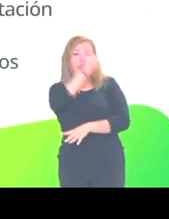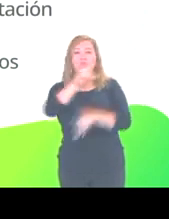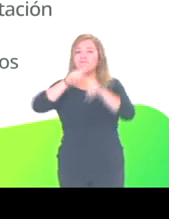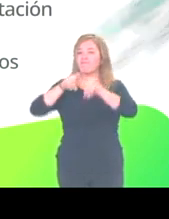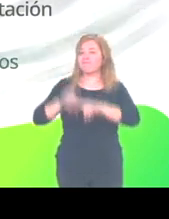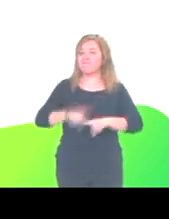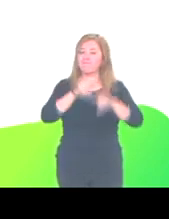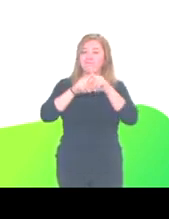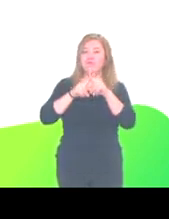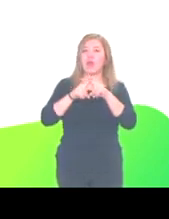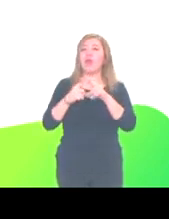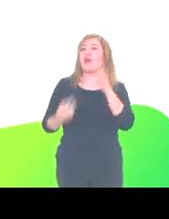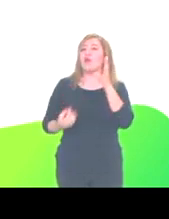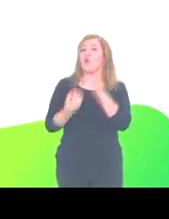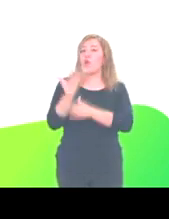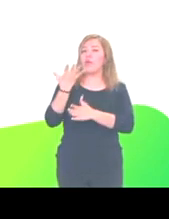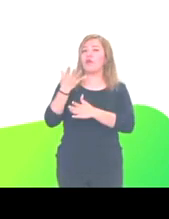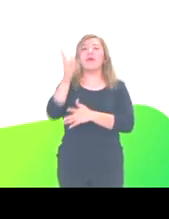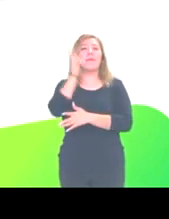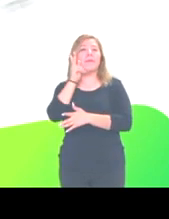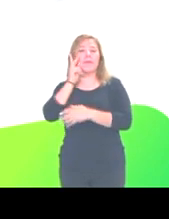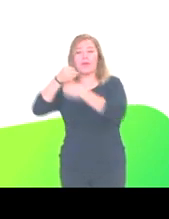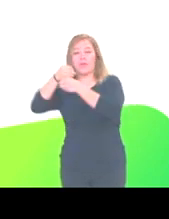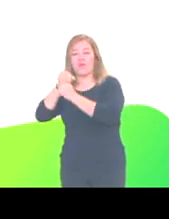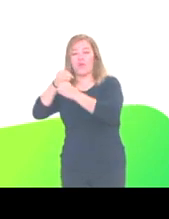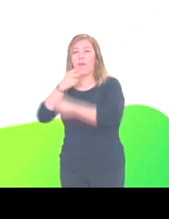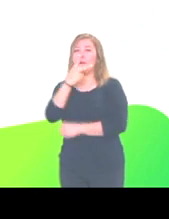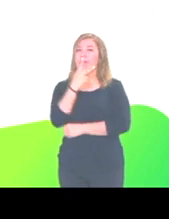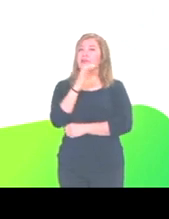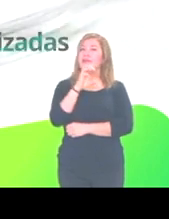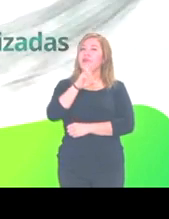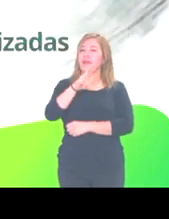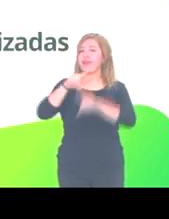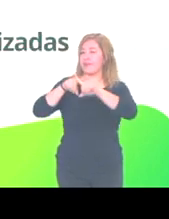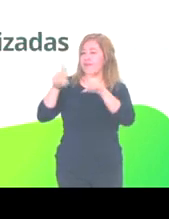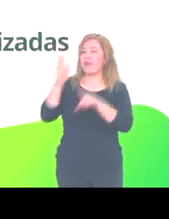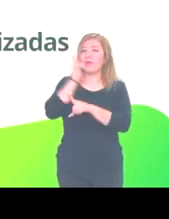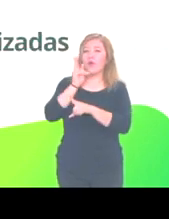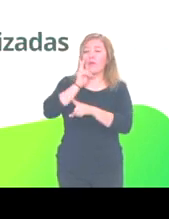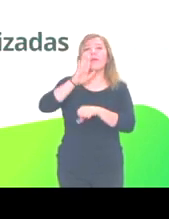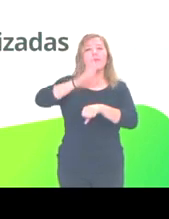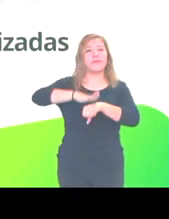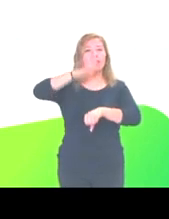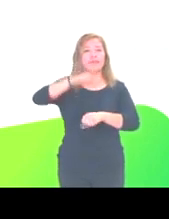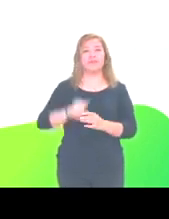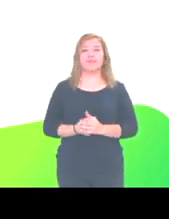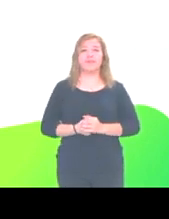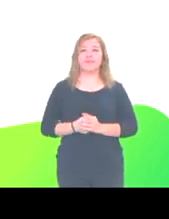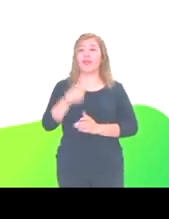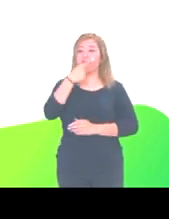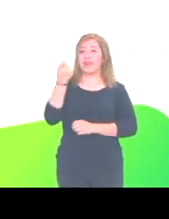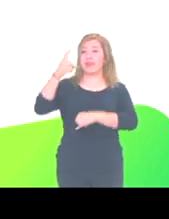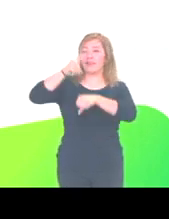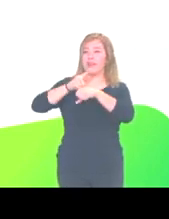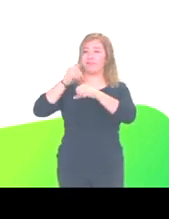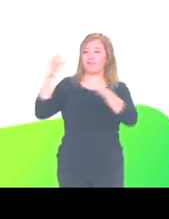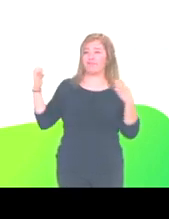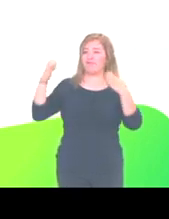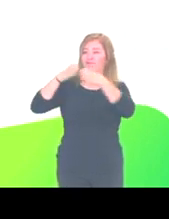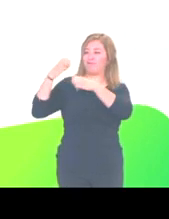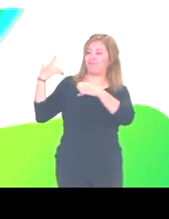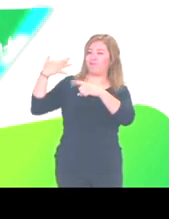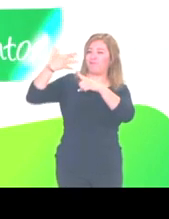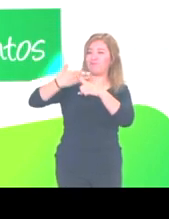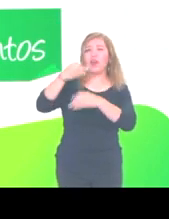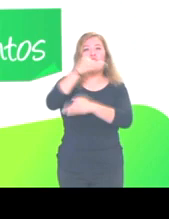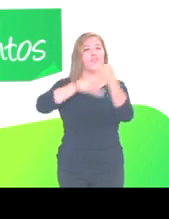y orientación. Adquirimos y aplicamos pruebas PCR moleculares y reactivas. A 100 días de la